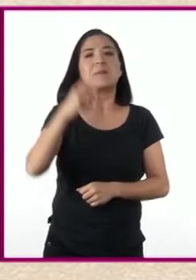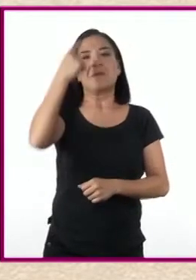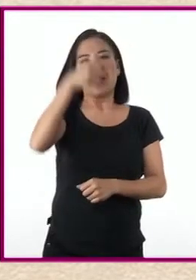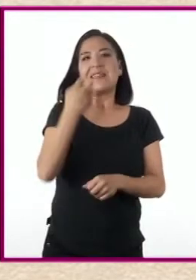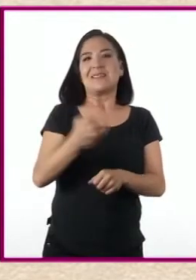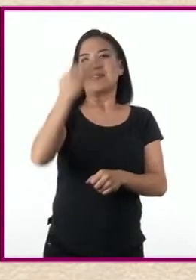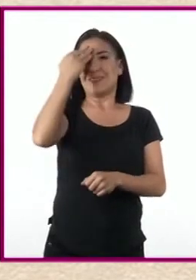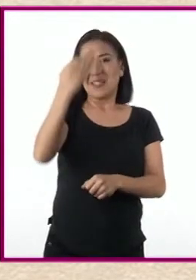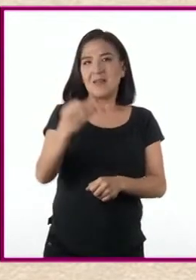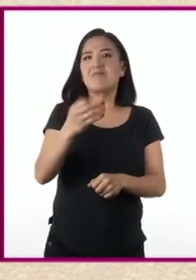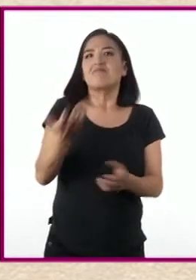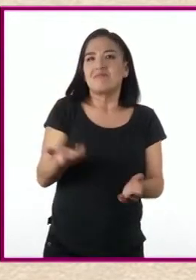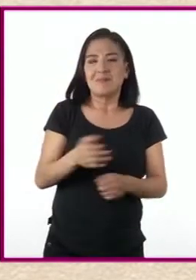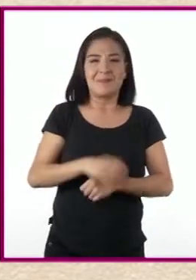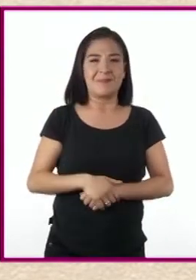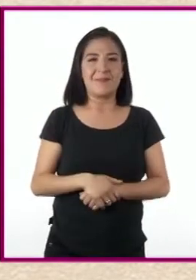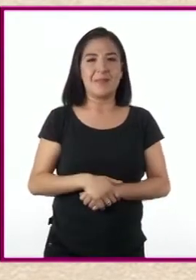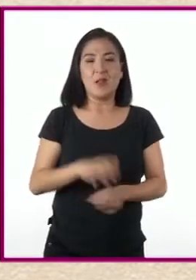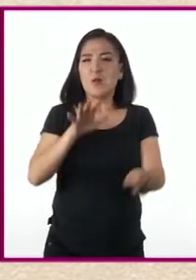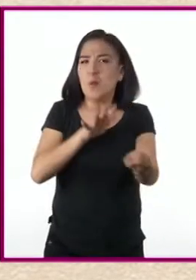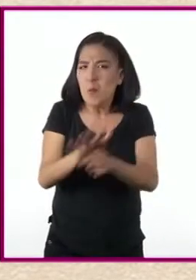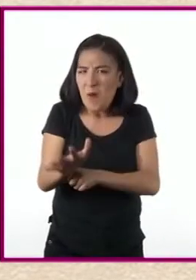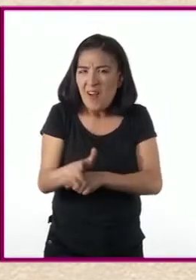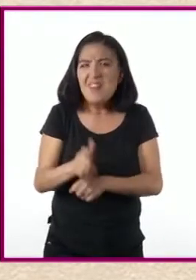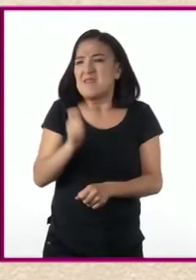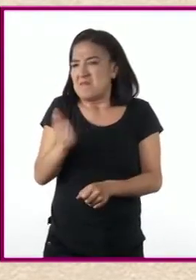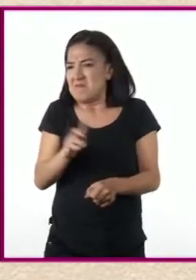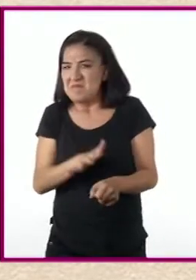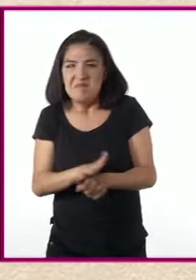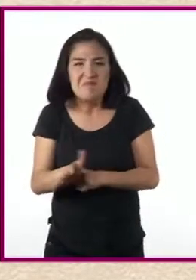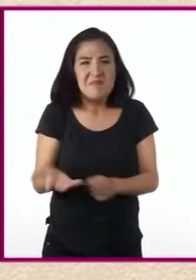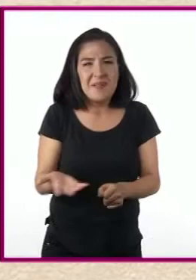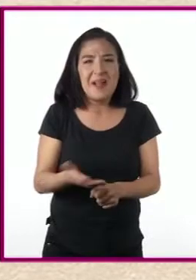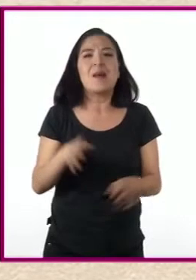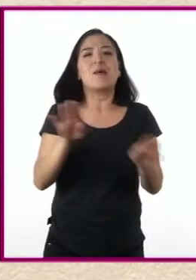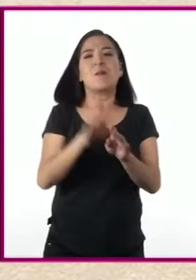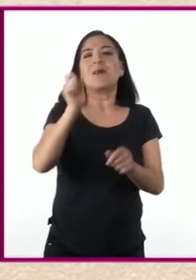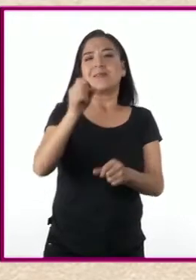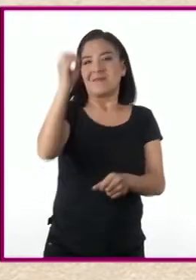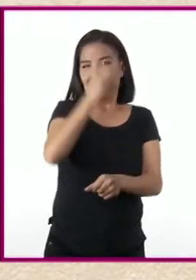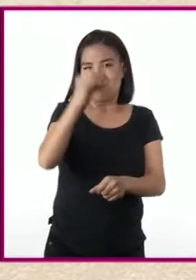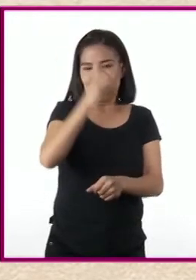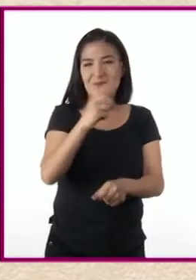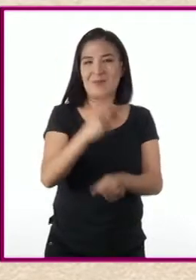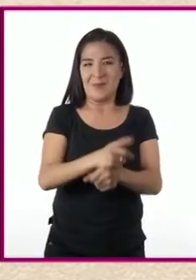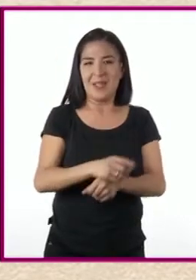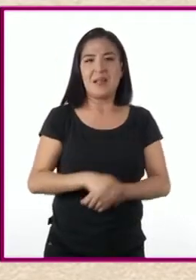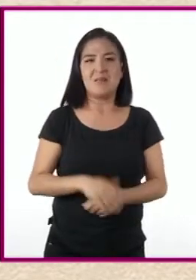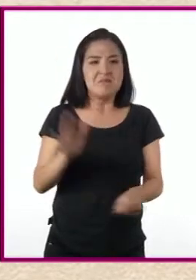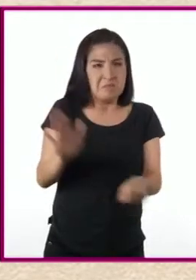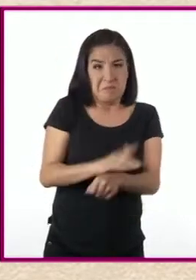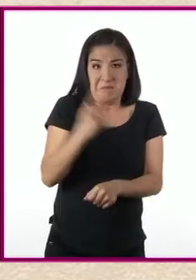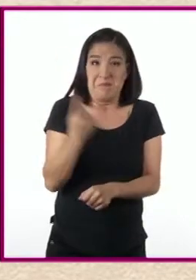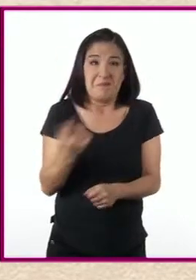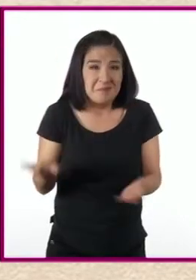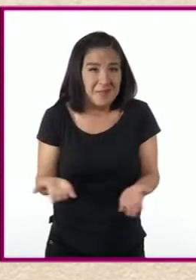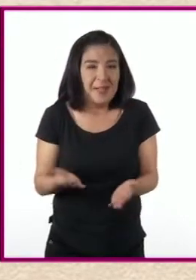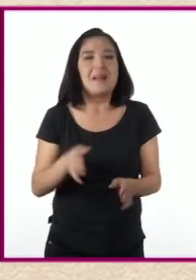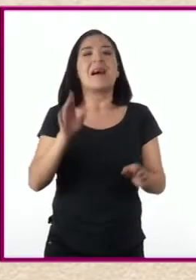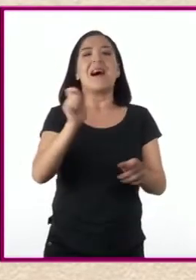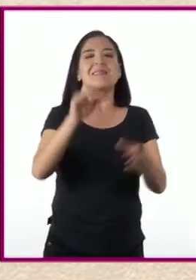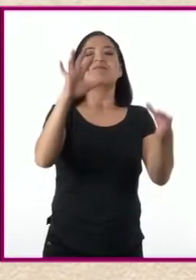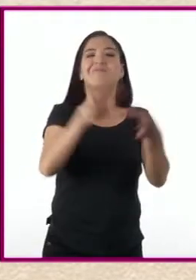tiempo. ¿Cuál? ¿Cuáles? Se usa cuando hay opciones. ¿Por qué? Describe